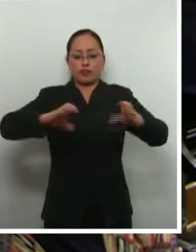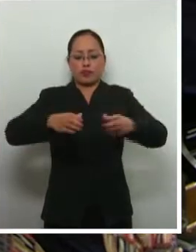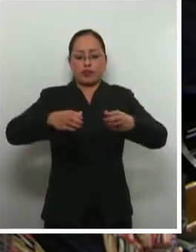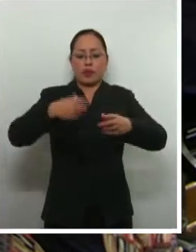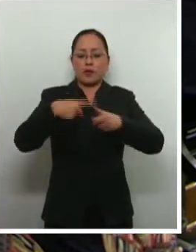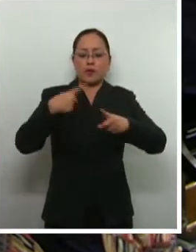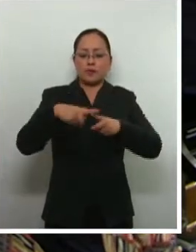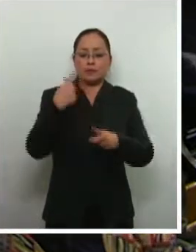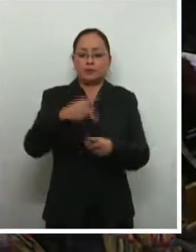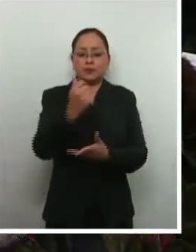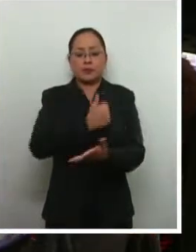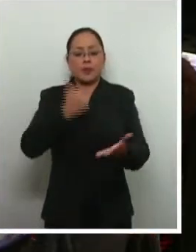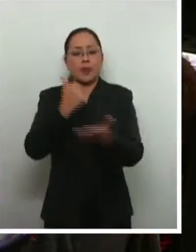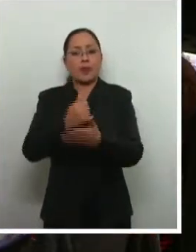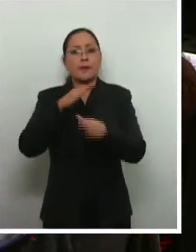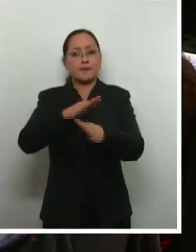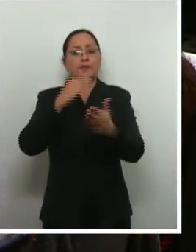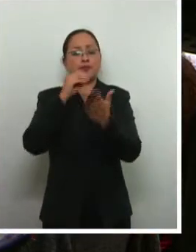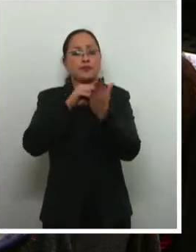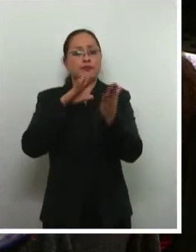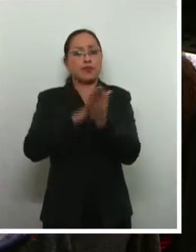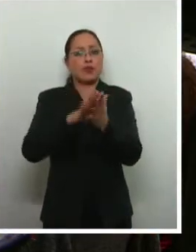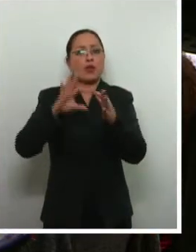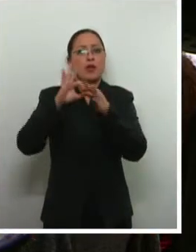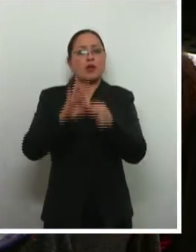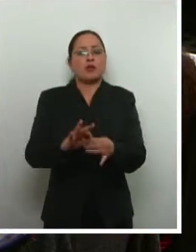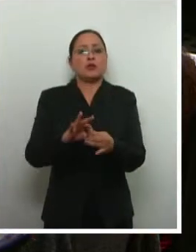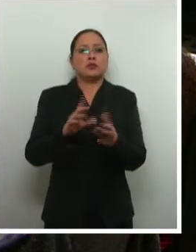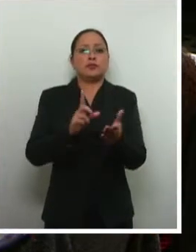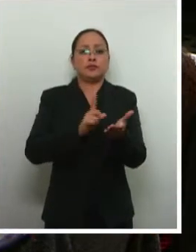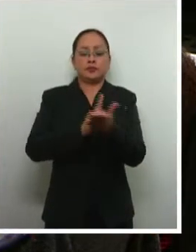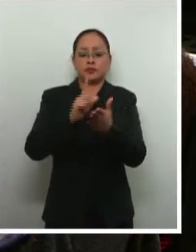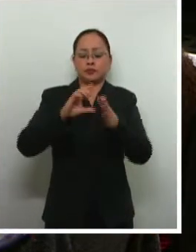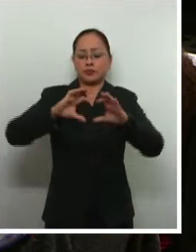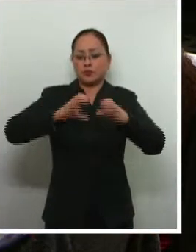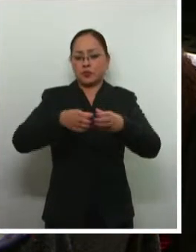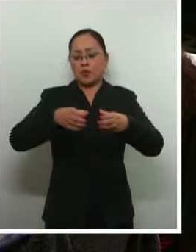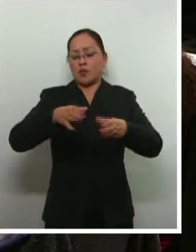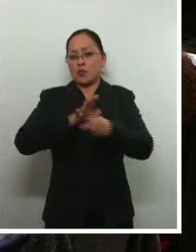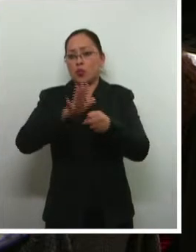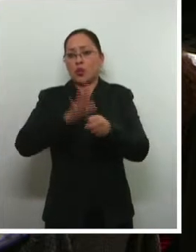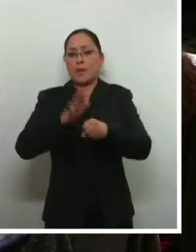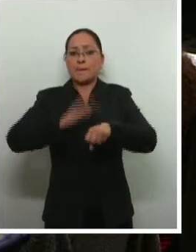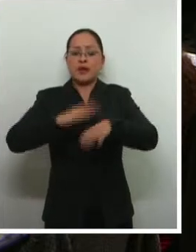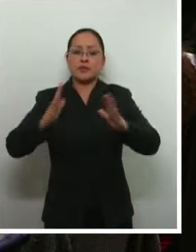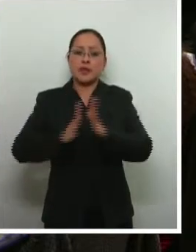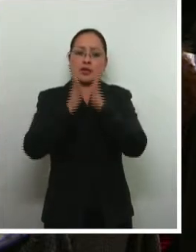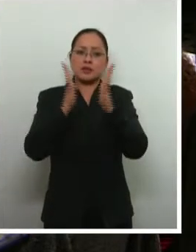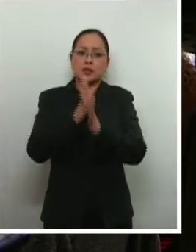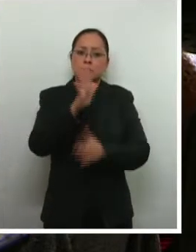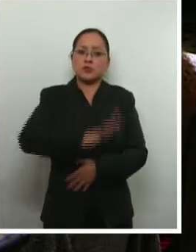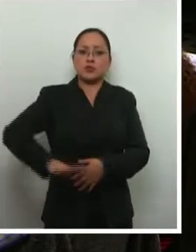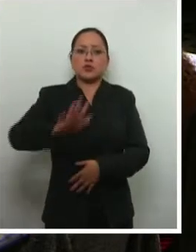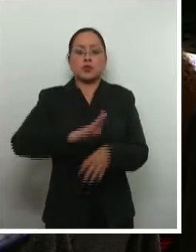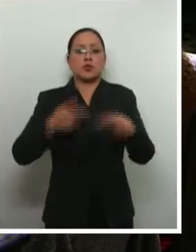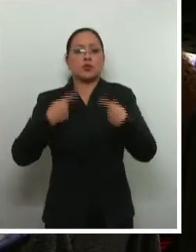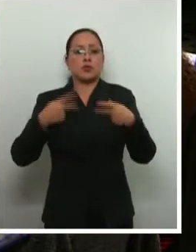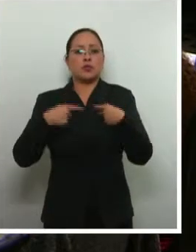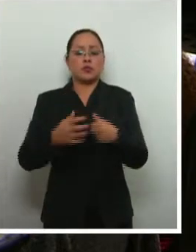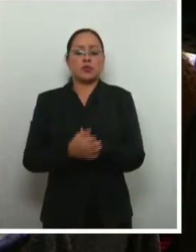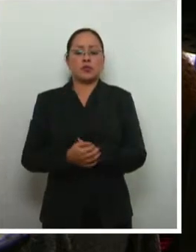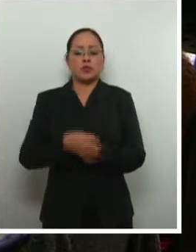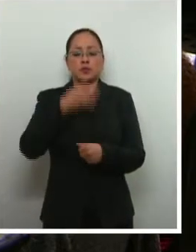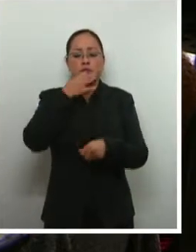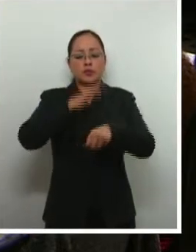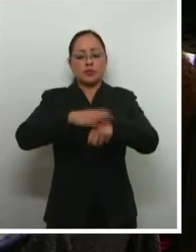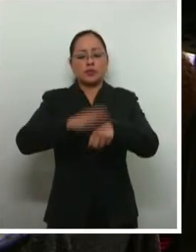de la ciudad y en el marco del régimen democrático, procurando la más amplia participación ciudadana. Le